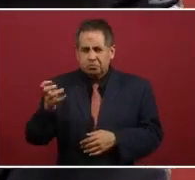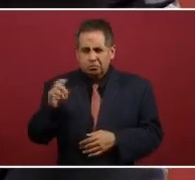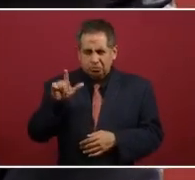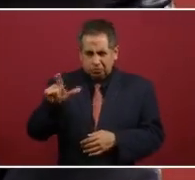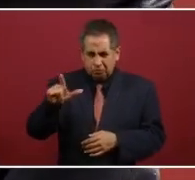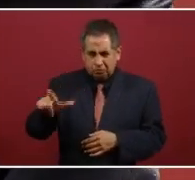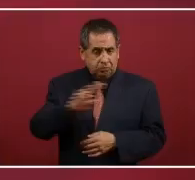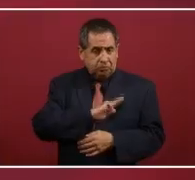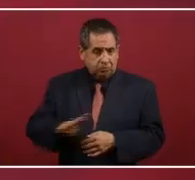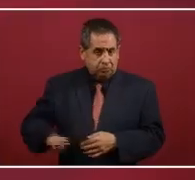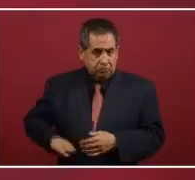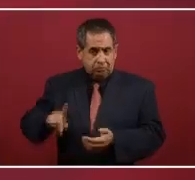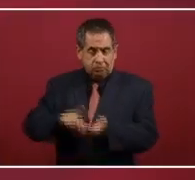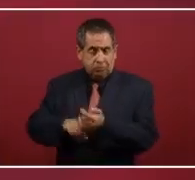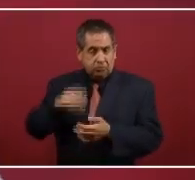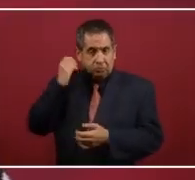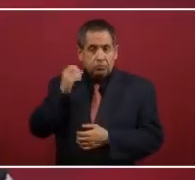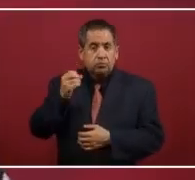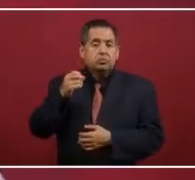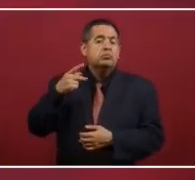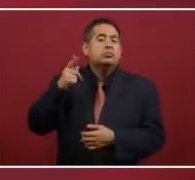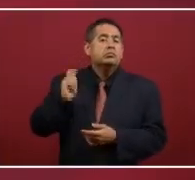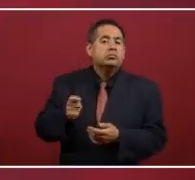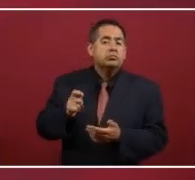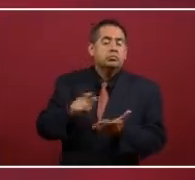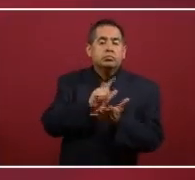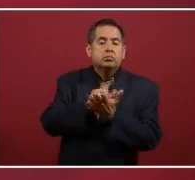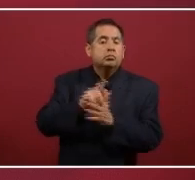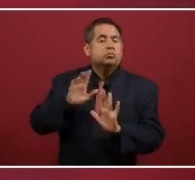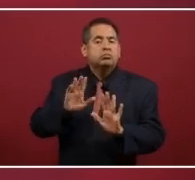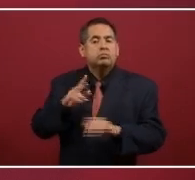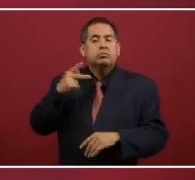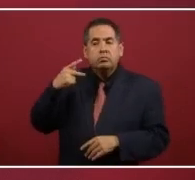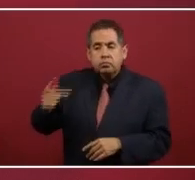417, son de usos y costumbres,